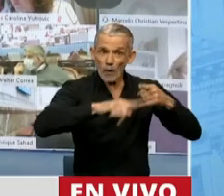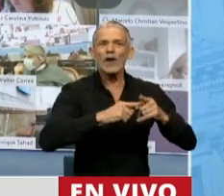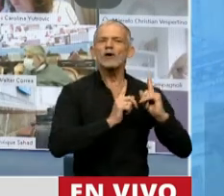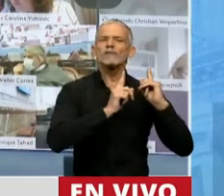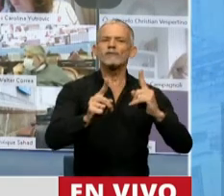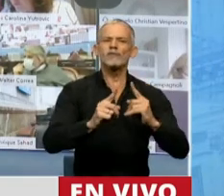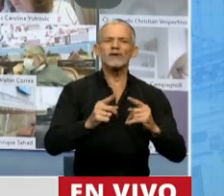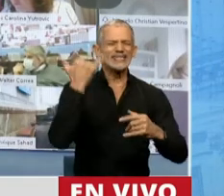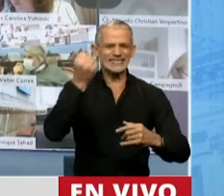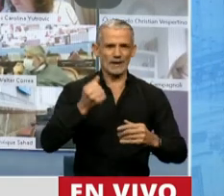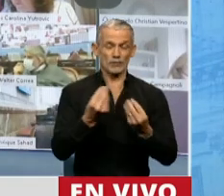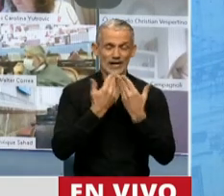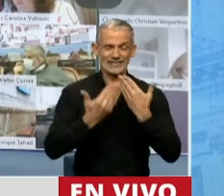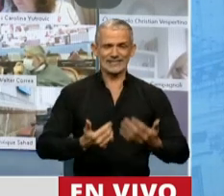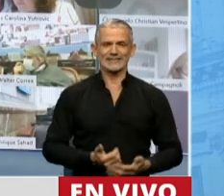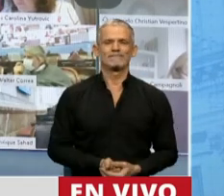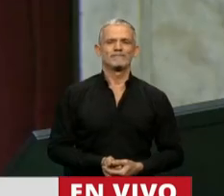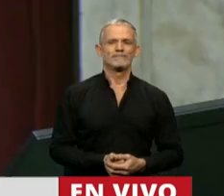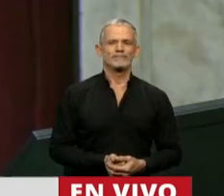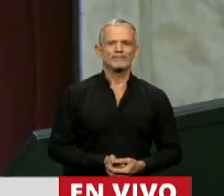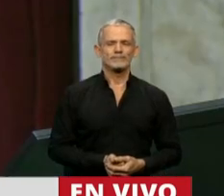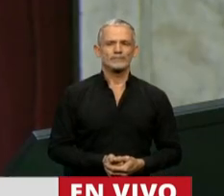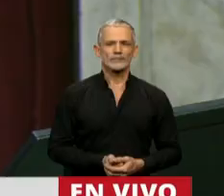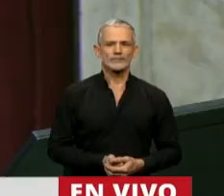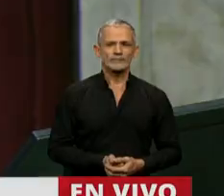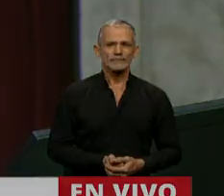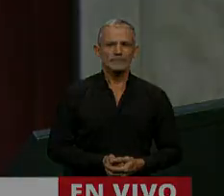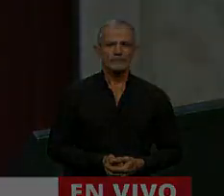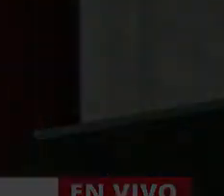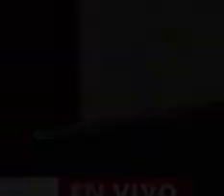vigente cuanto antes. Muchas gracias. Gracias, diputada.